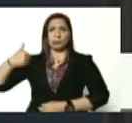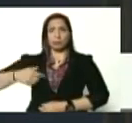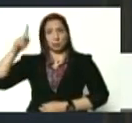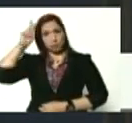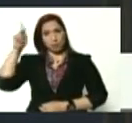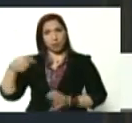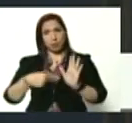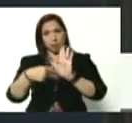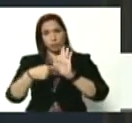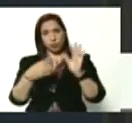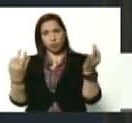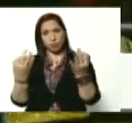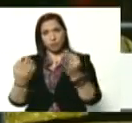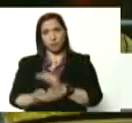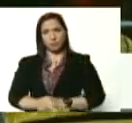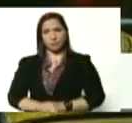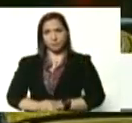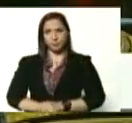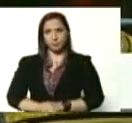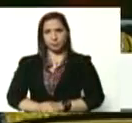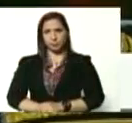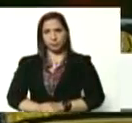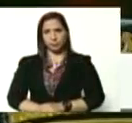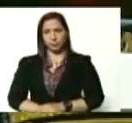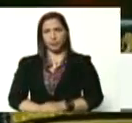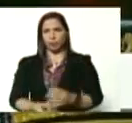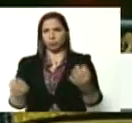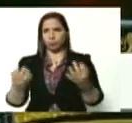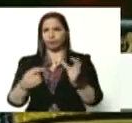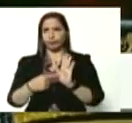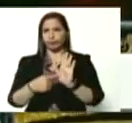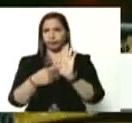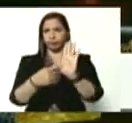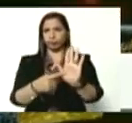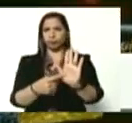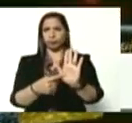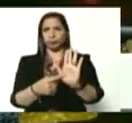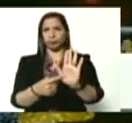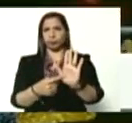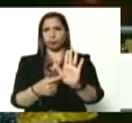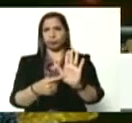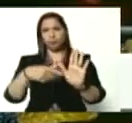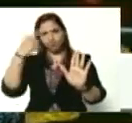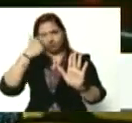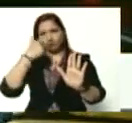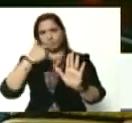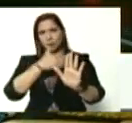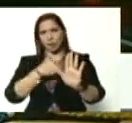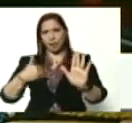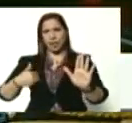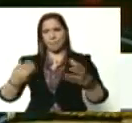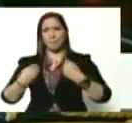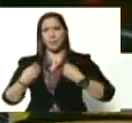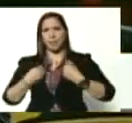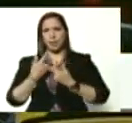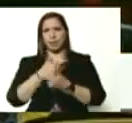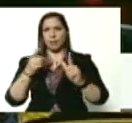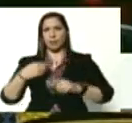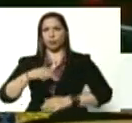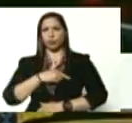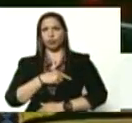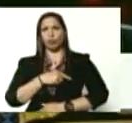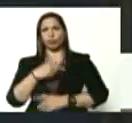demostrado siempre y las seguirán demostrando una convicción de querer vivir en libertad estamos